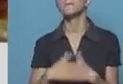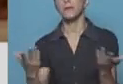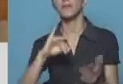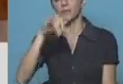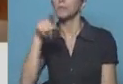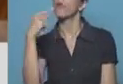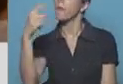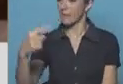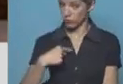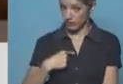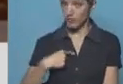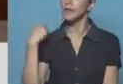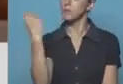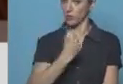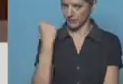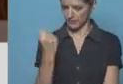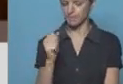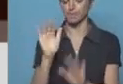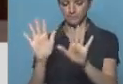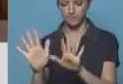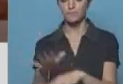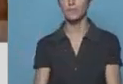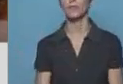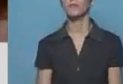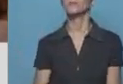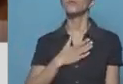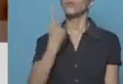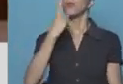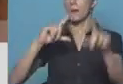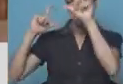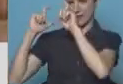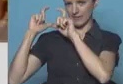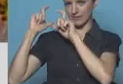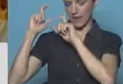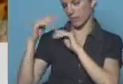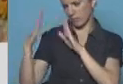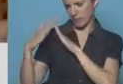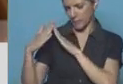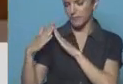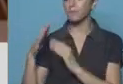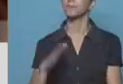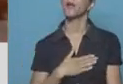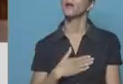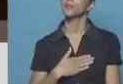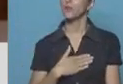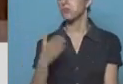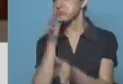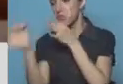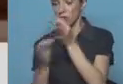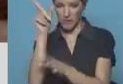vos me preguntabas es importante. Mira, vos sabés que me pasó una anécdota casi personal o doméstica, charlando con una persona a la que quiero